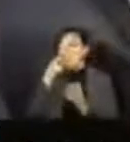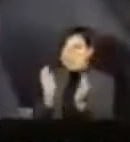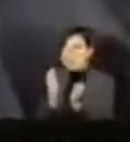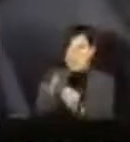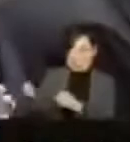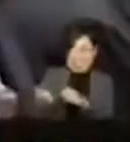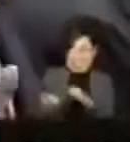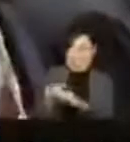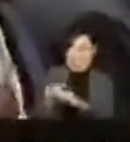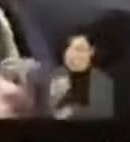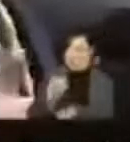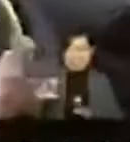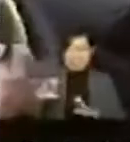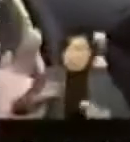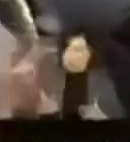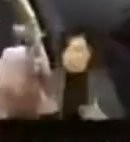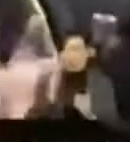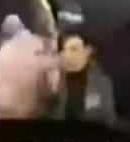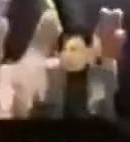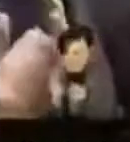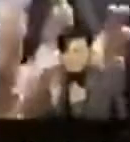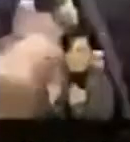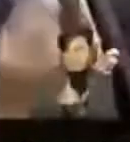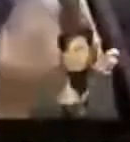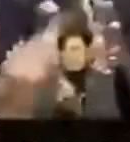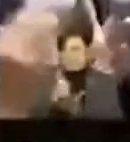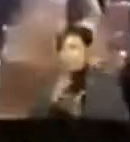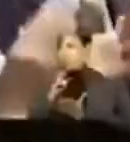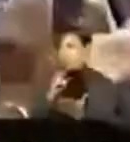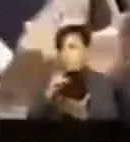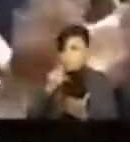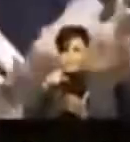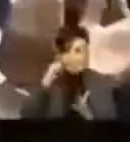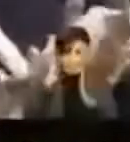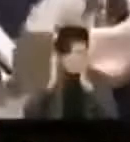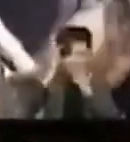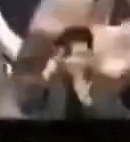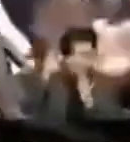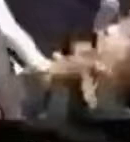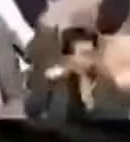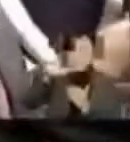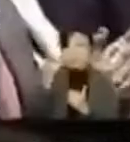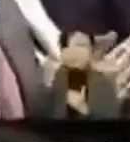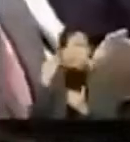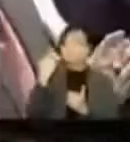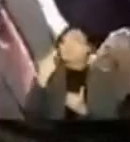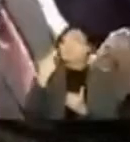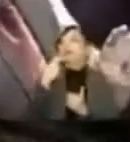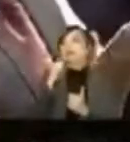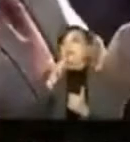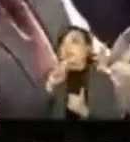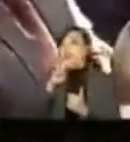bloque de la oposición. Y lo que es muy interesante es ver cómo el Partido Revolucionario